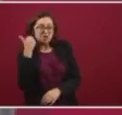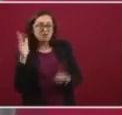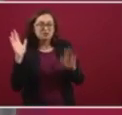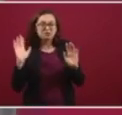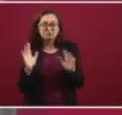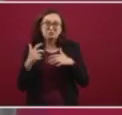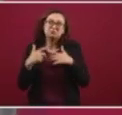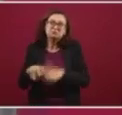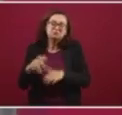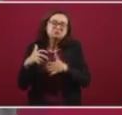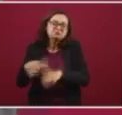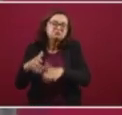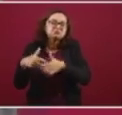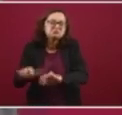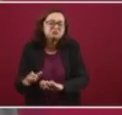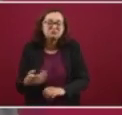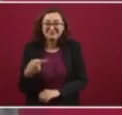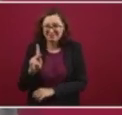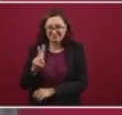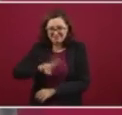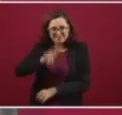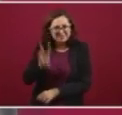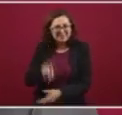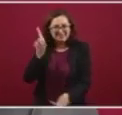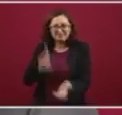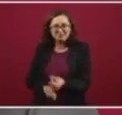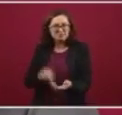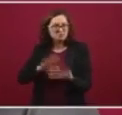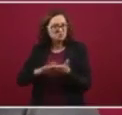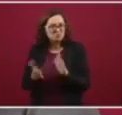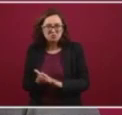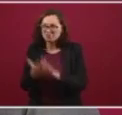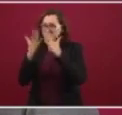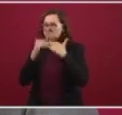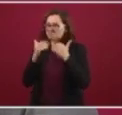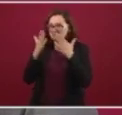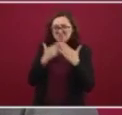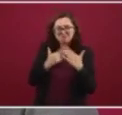porque no estamos en deuda,